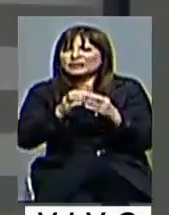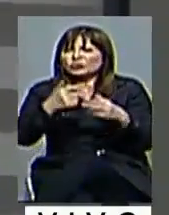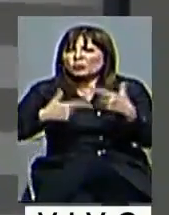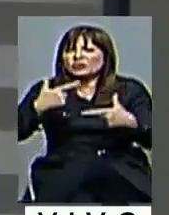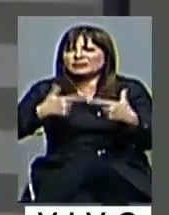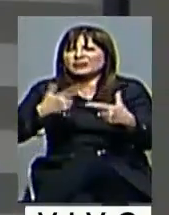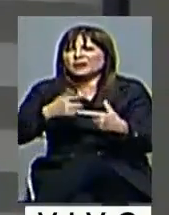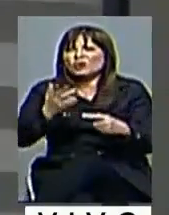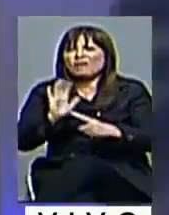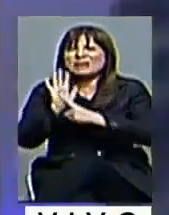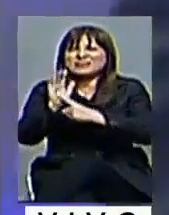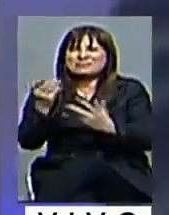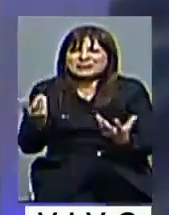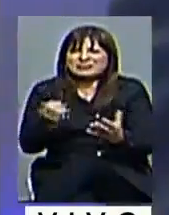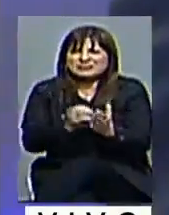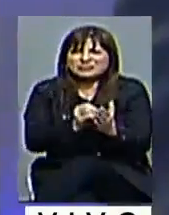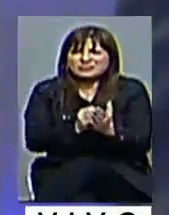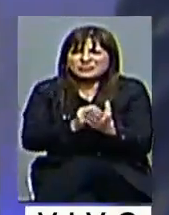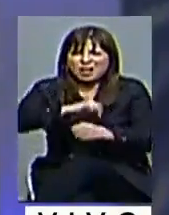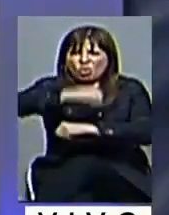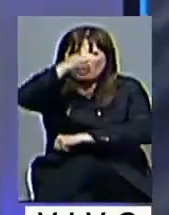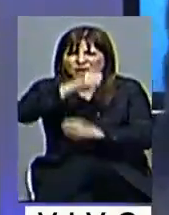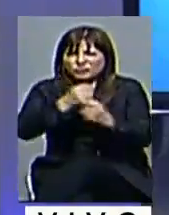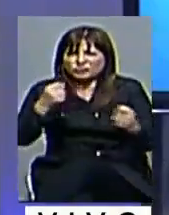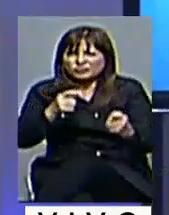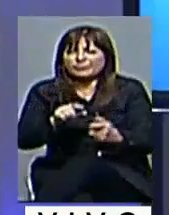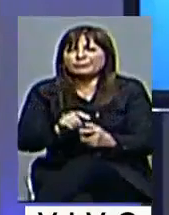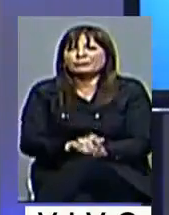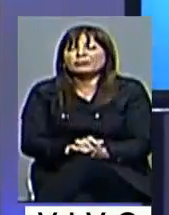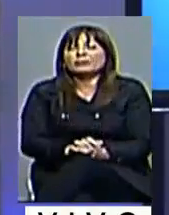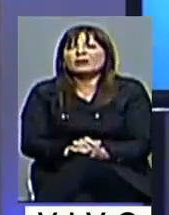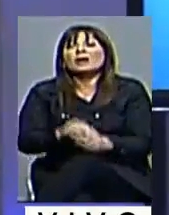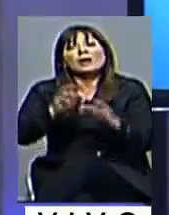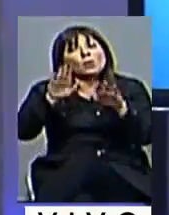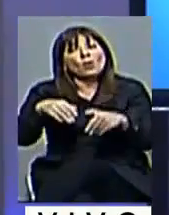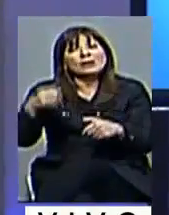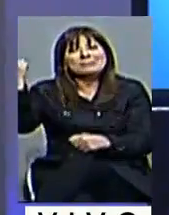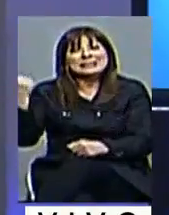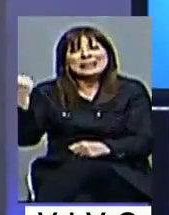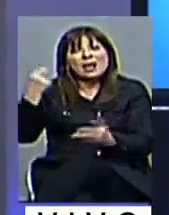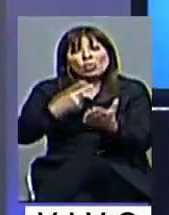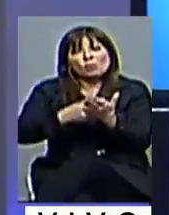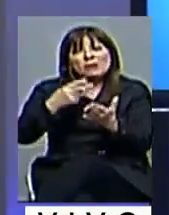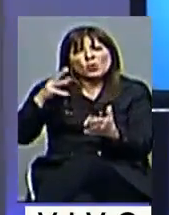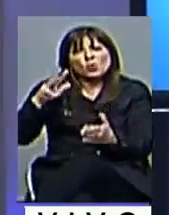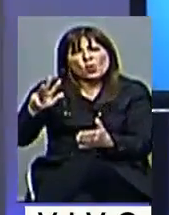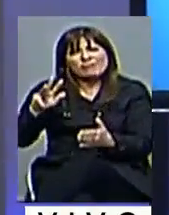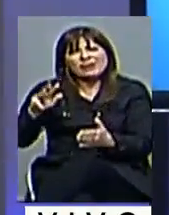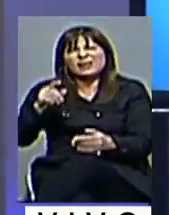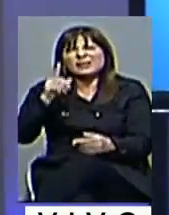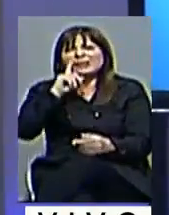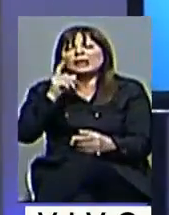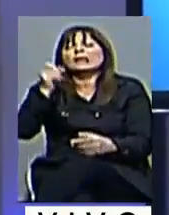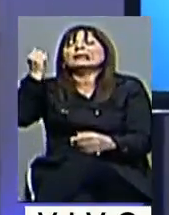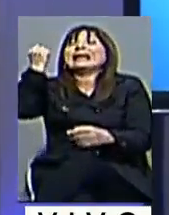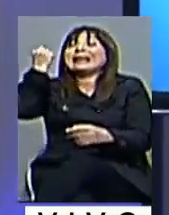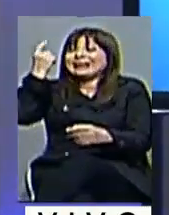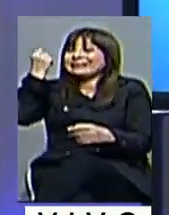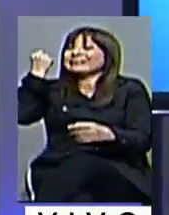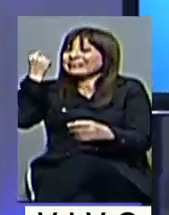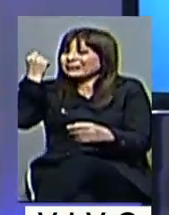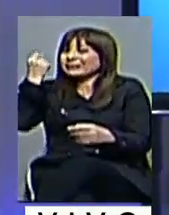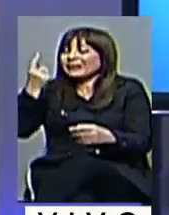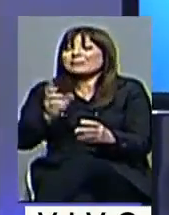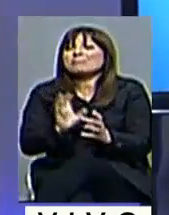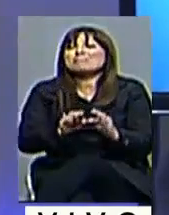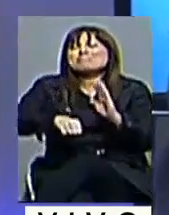más en los diarios. Creo que también, igual que Piñera el 2009, tiene que entender que las mayorías son más allá de los partidos. Si hay gente que puede